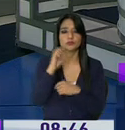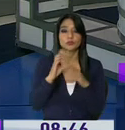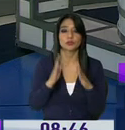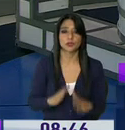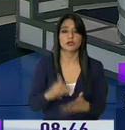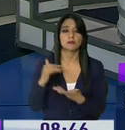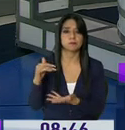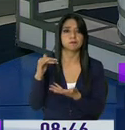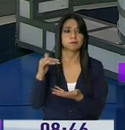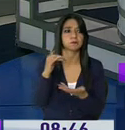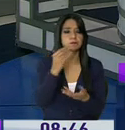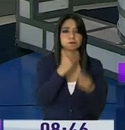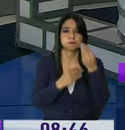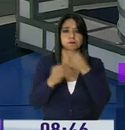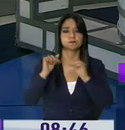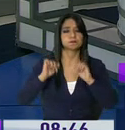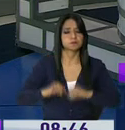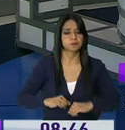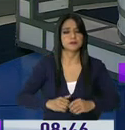sea,